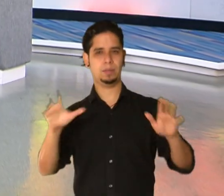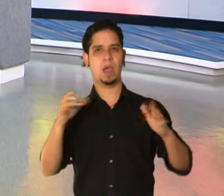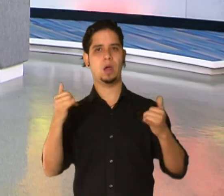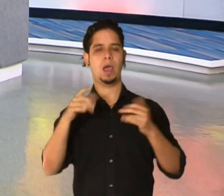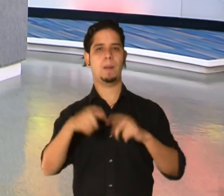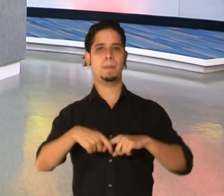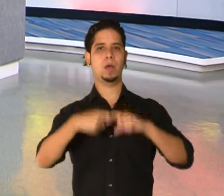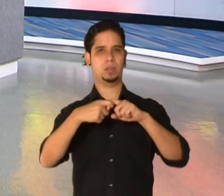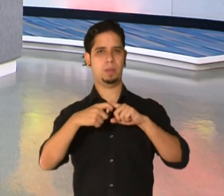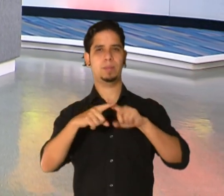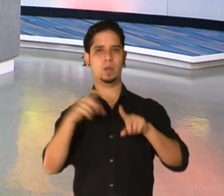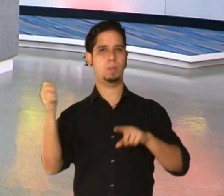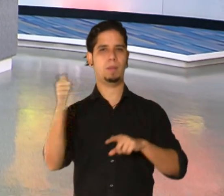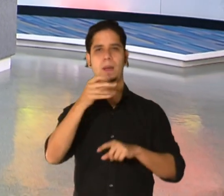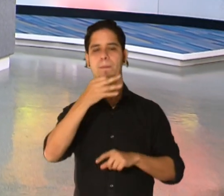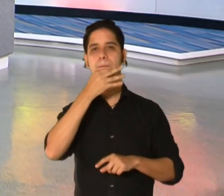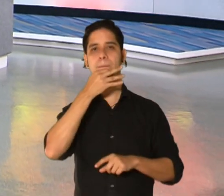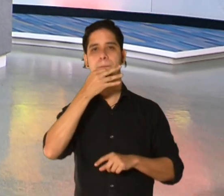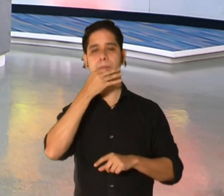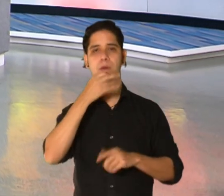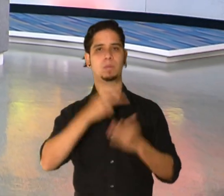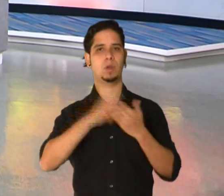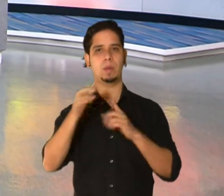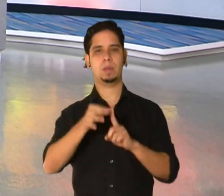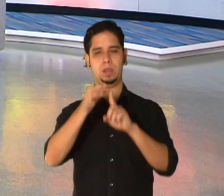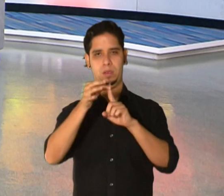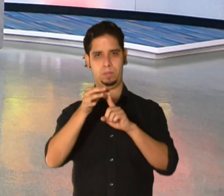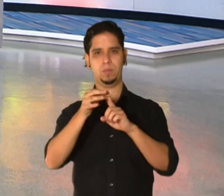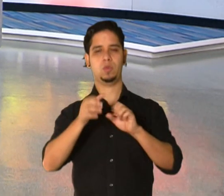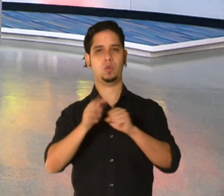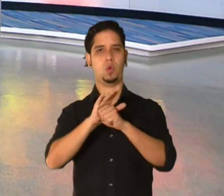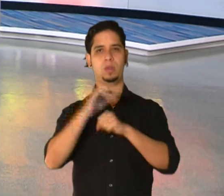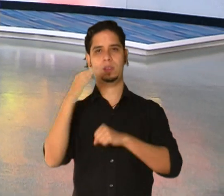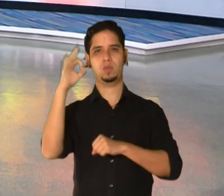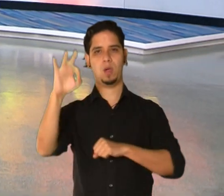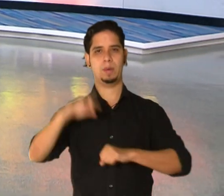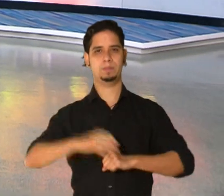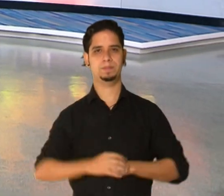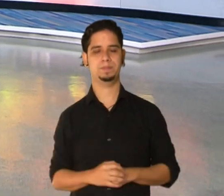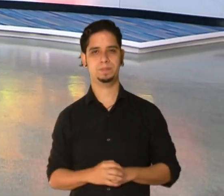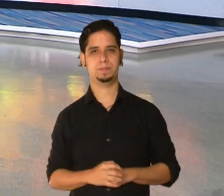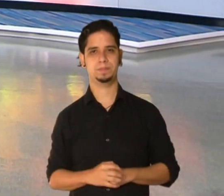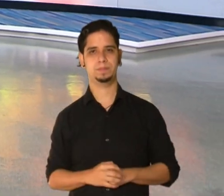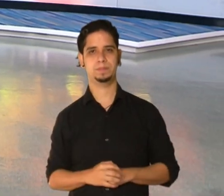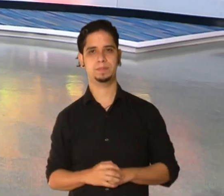en breve con más de este programa especial Salud COVID-19.